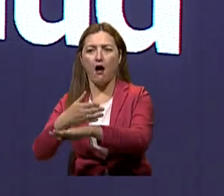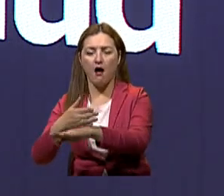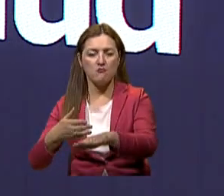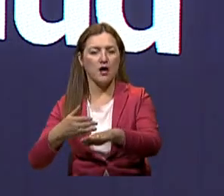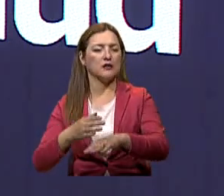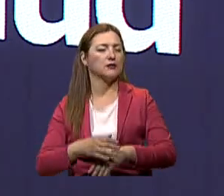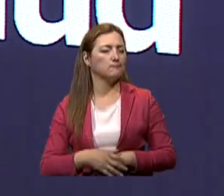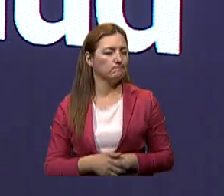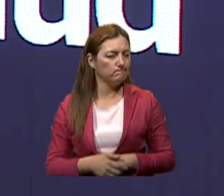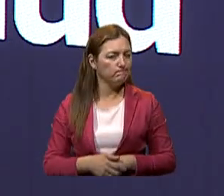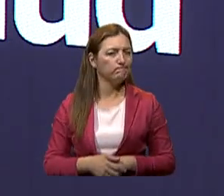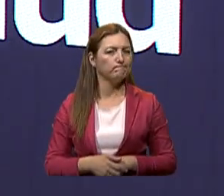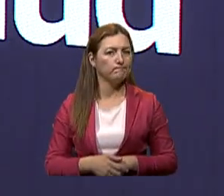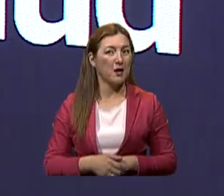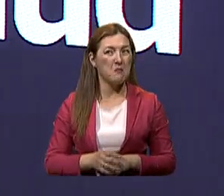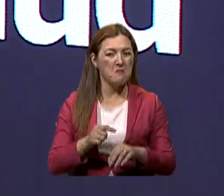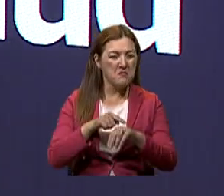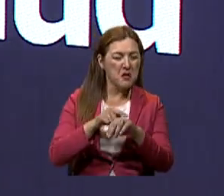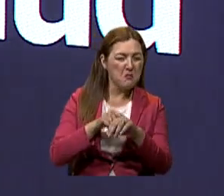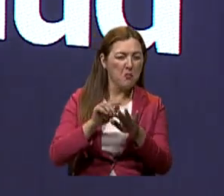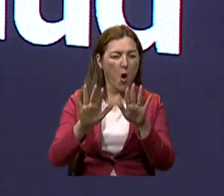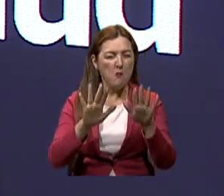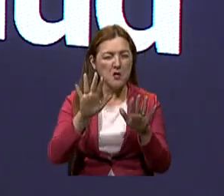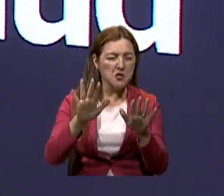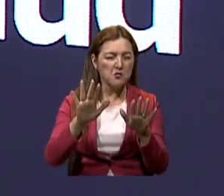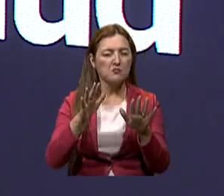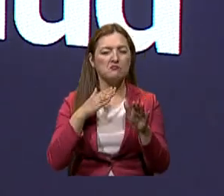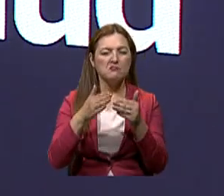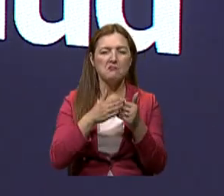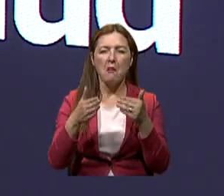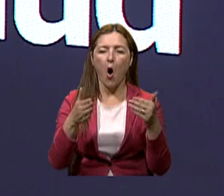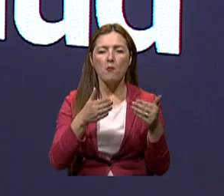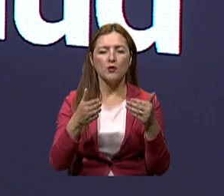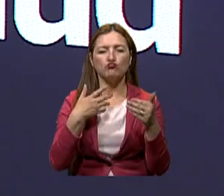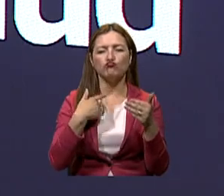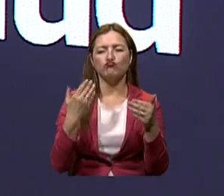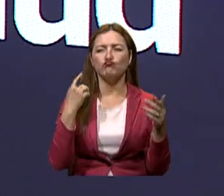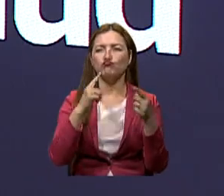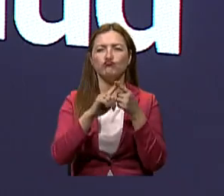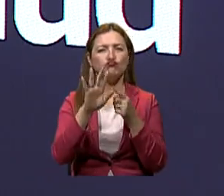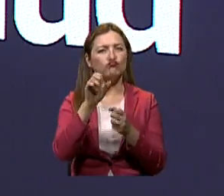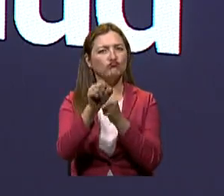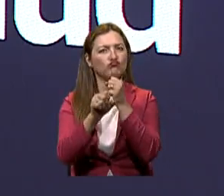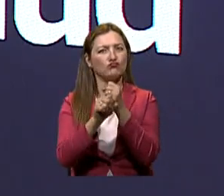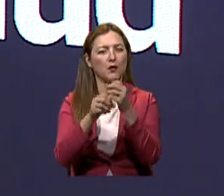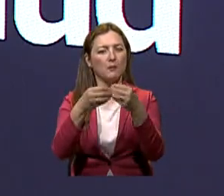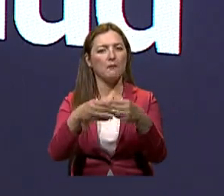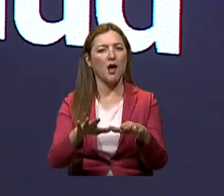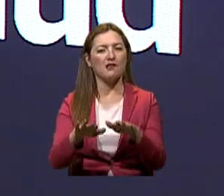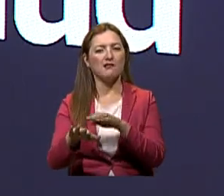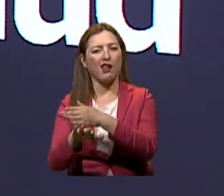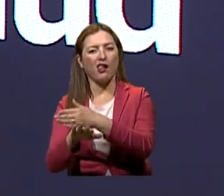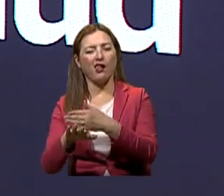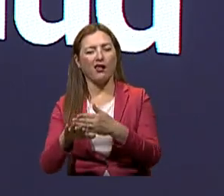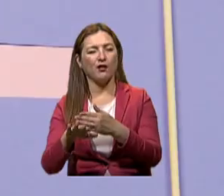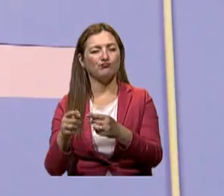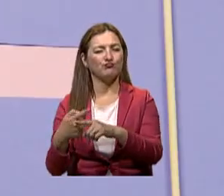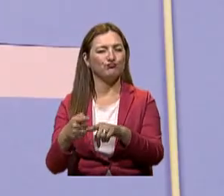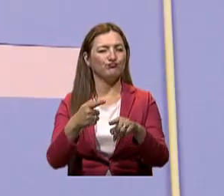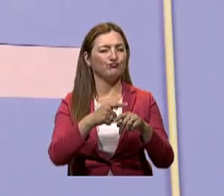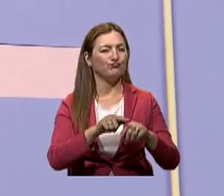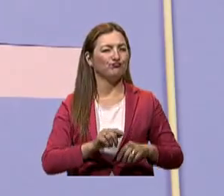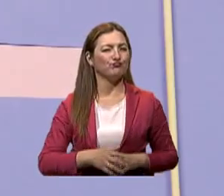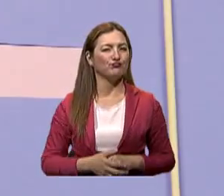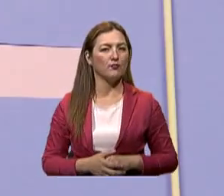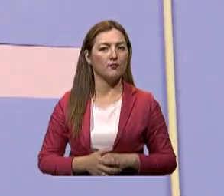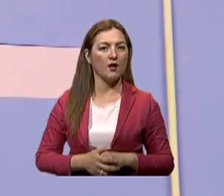extremidad en menos de los 5 años. Los cuidados de la higiene son fundamentales para evitar terribles episodios. La diabetes